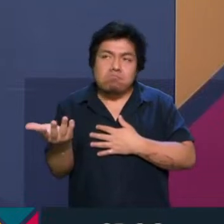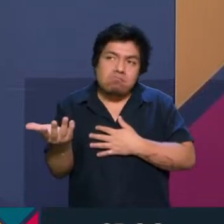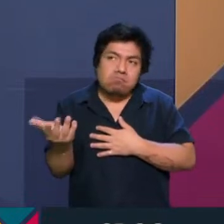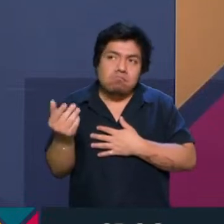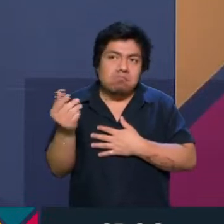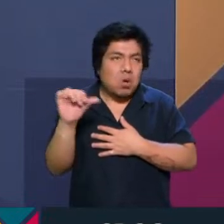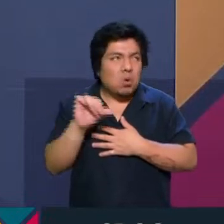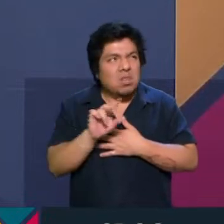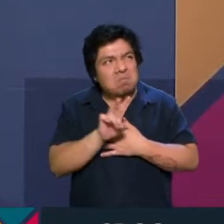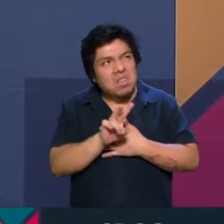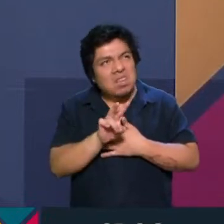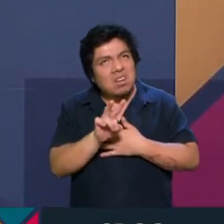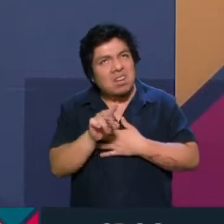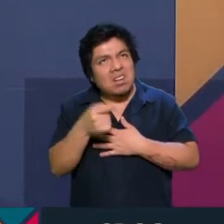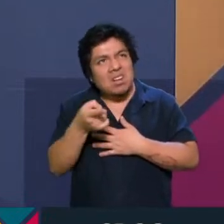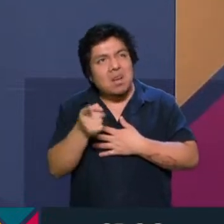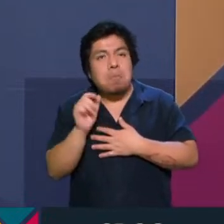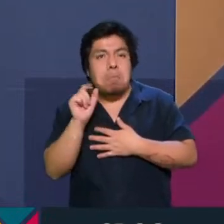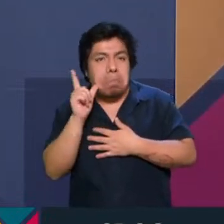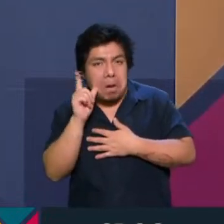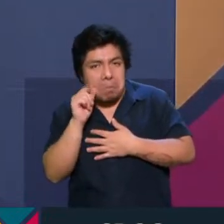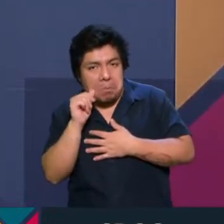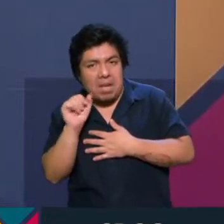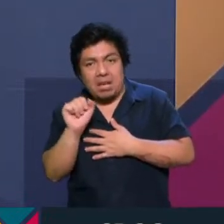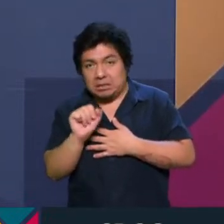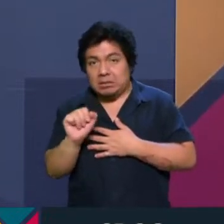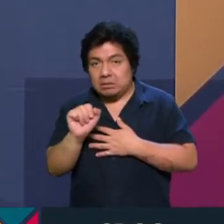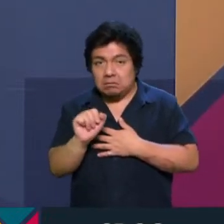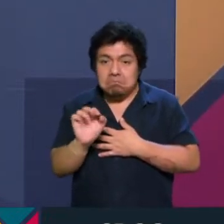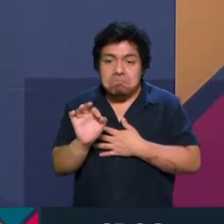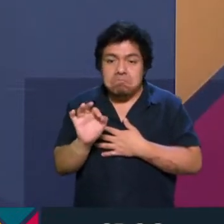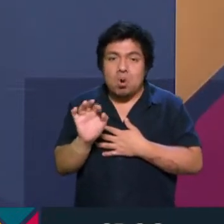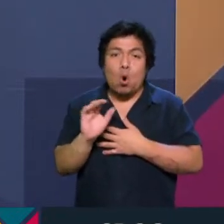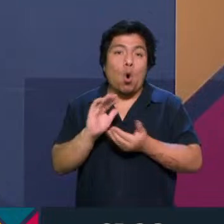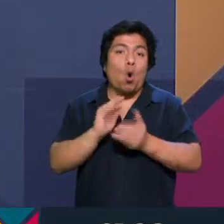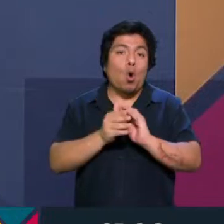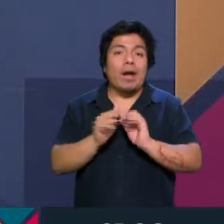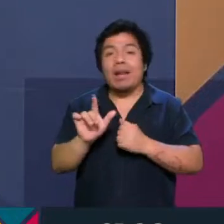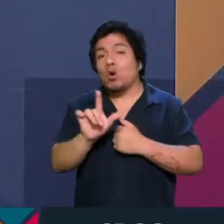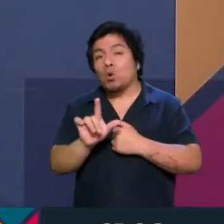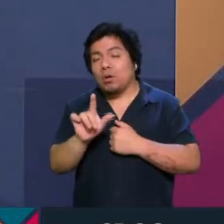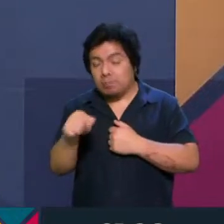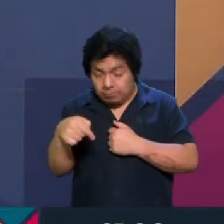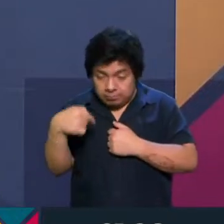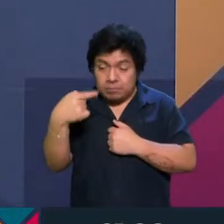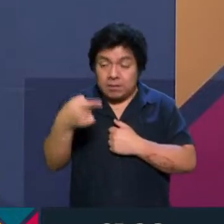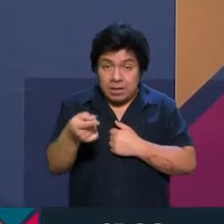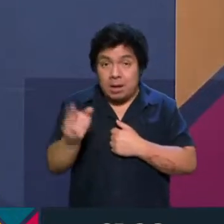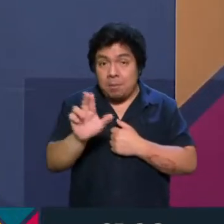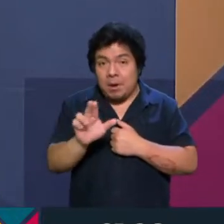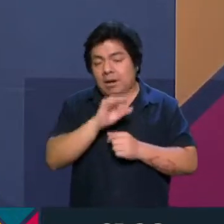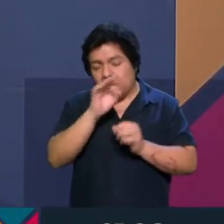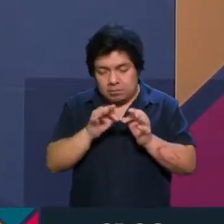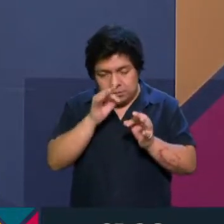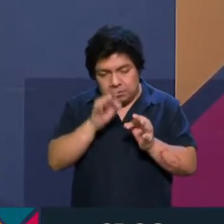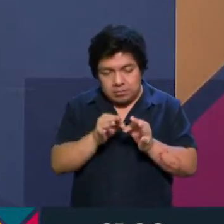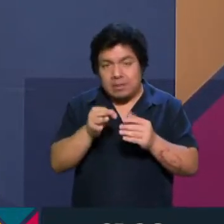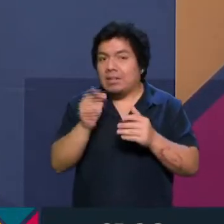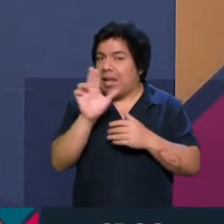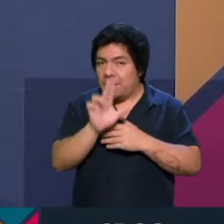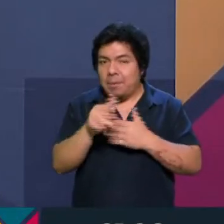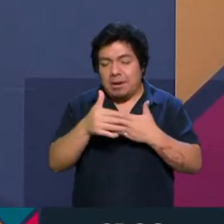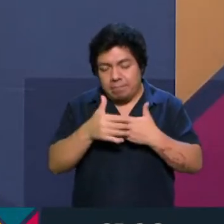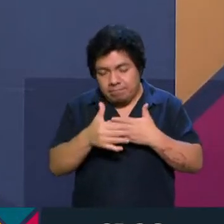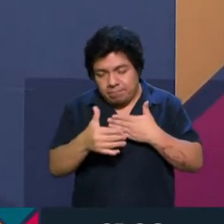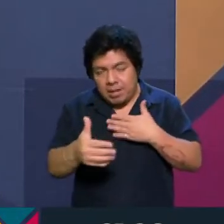probablemente, hoy es viernes, probablemente mañana, en caso de que así sea, si no el lunes, y al día siguiente entra en vigor, y de ahí ya se